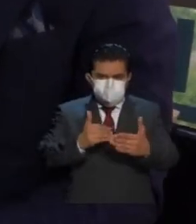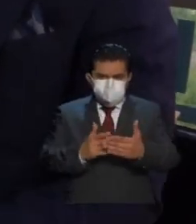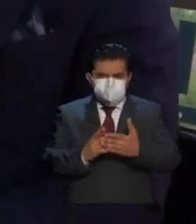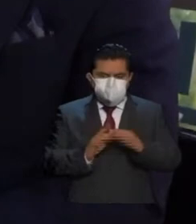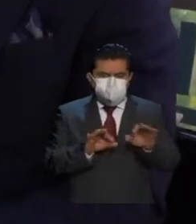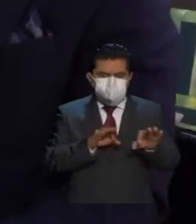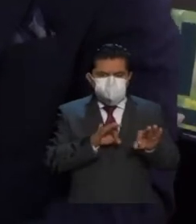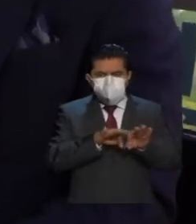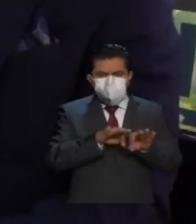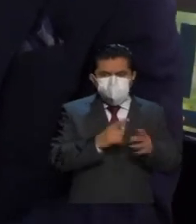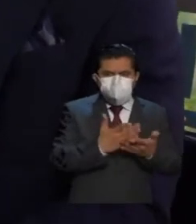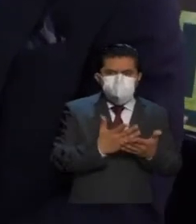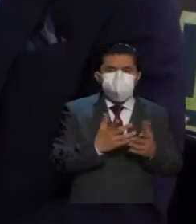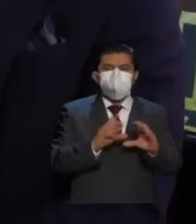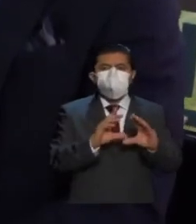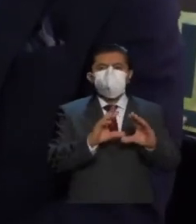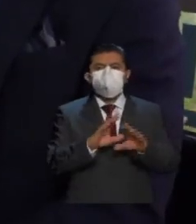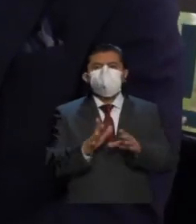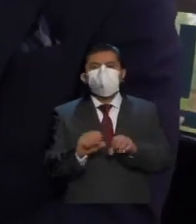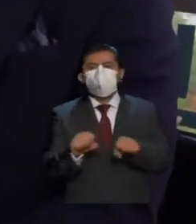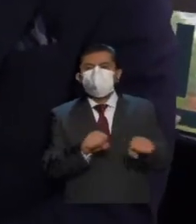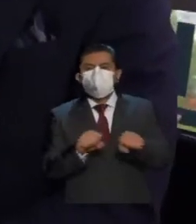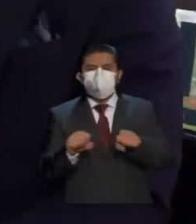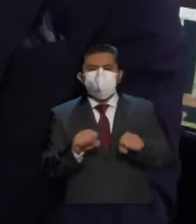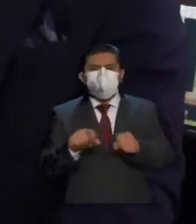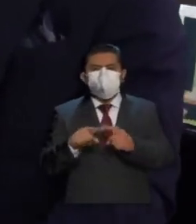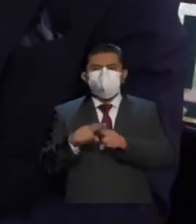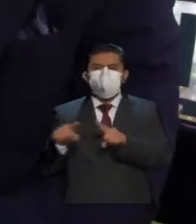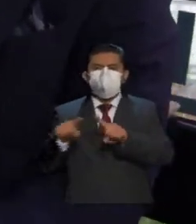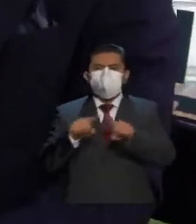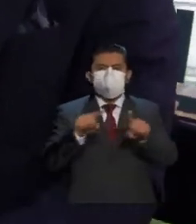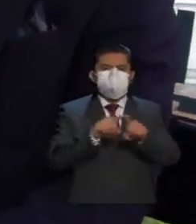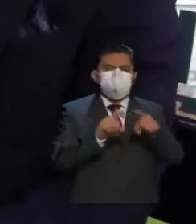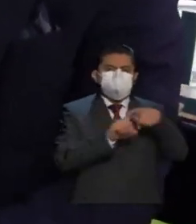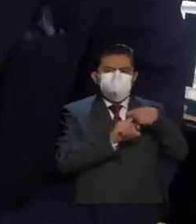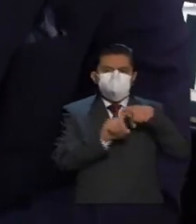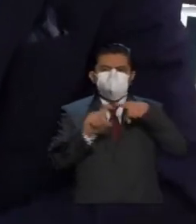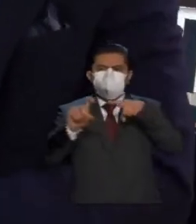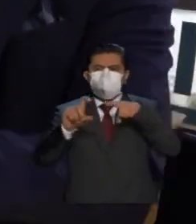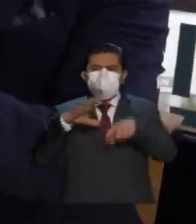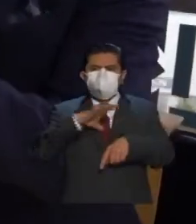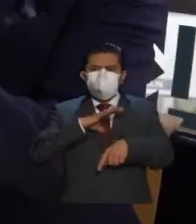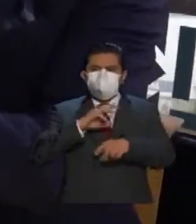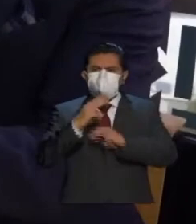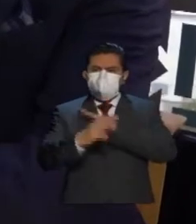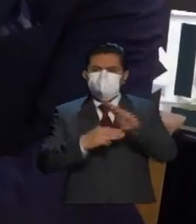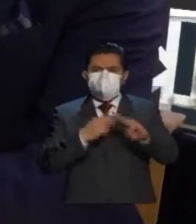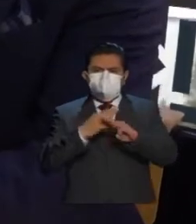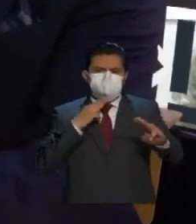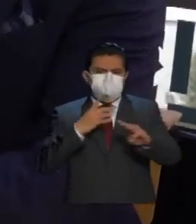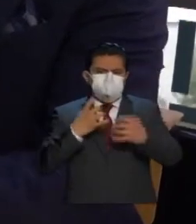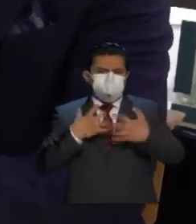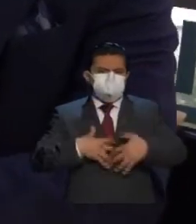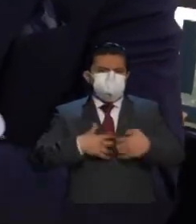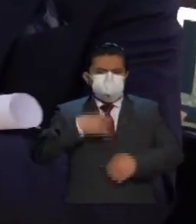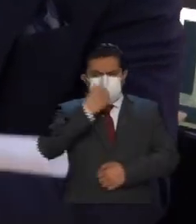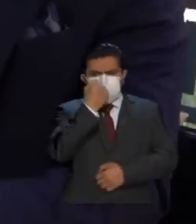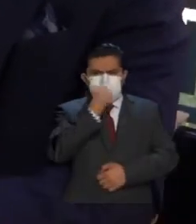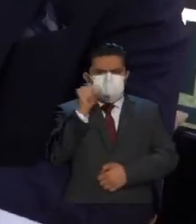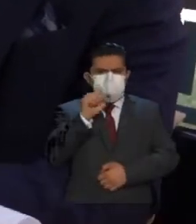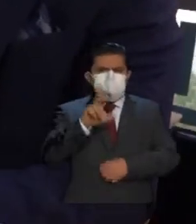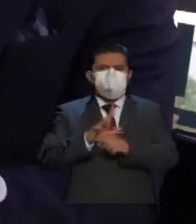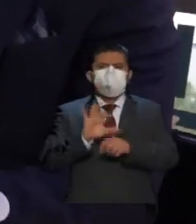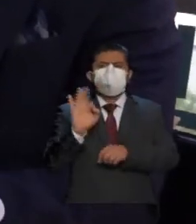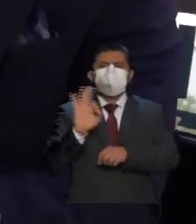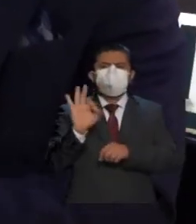Tenemos teleféricos en muchas regiones sísmicas en el mundo. Hasta el día de hoy nunca tuvimos un problema. En caso de sismos se